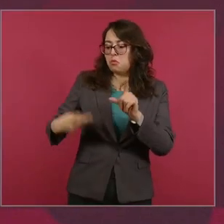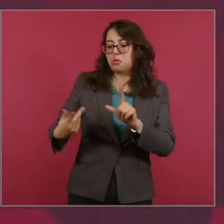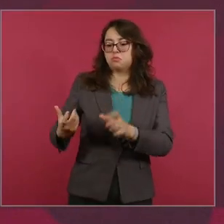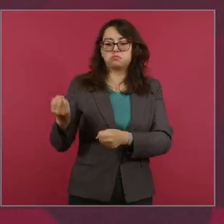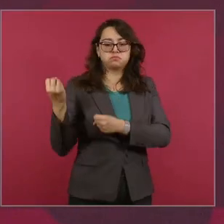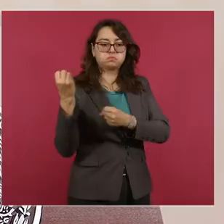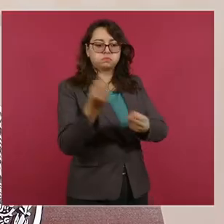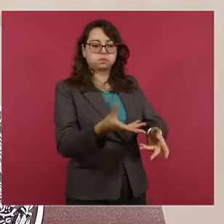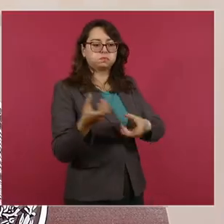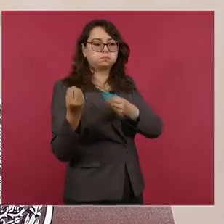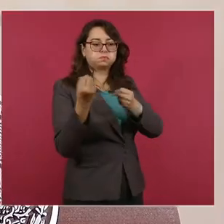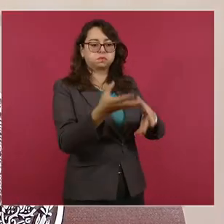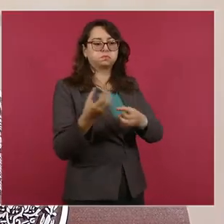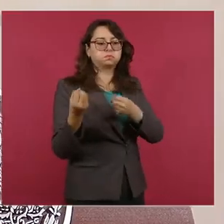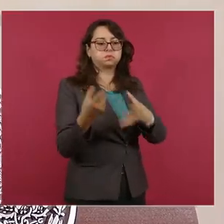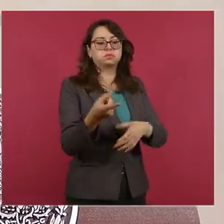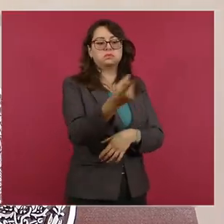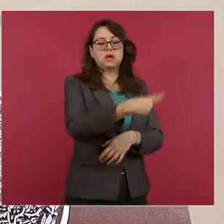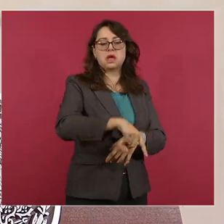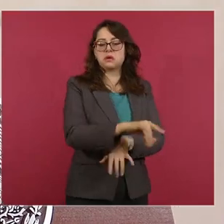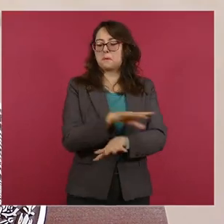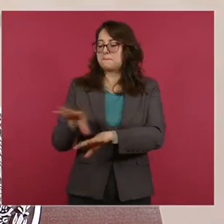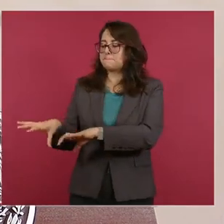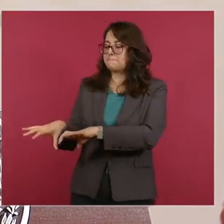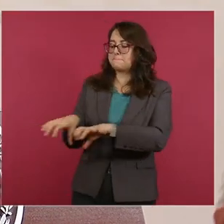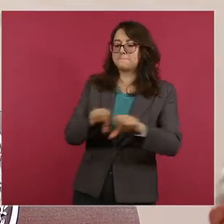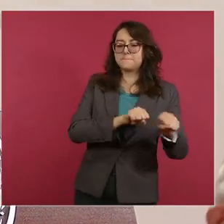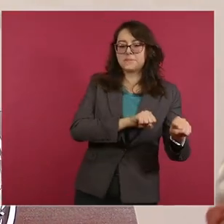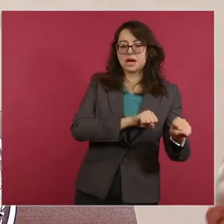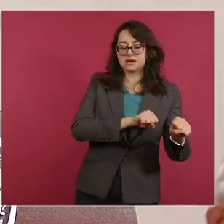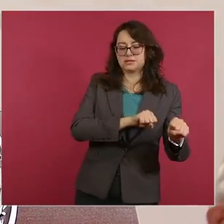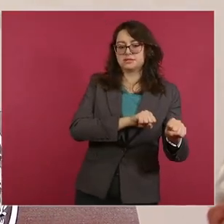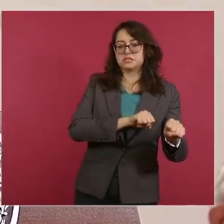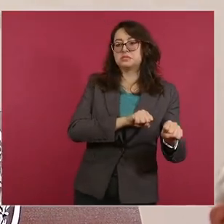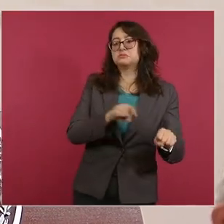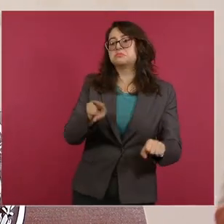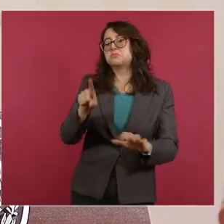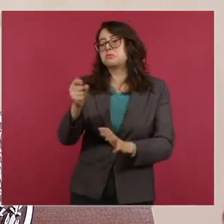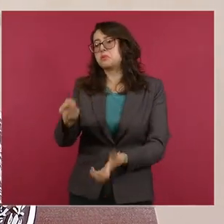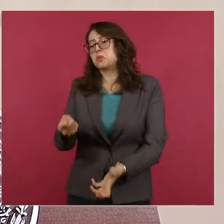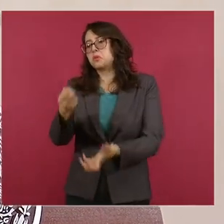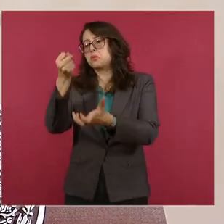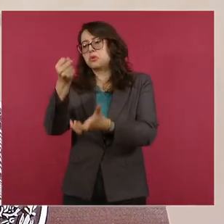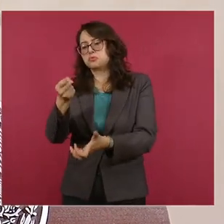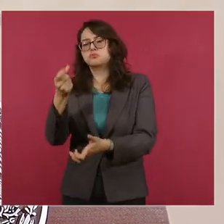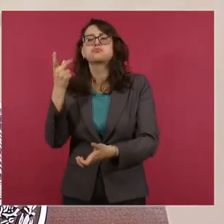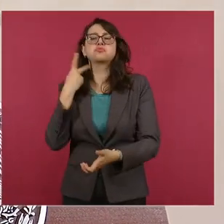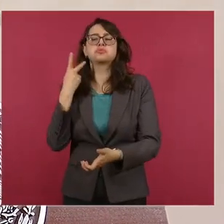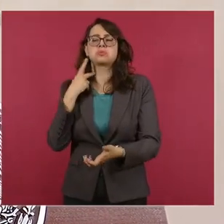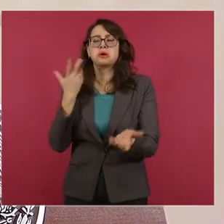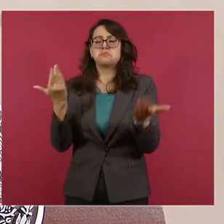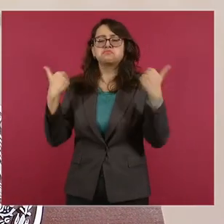¿Qué le iba a interesar a Iberdrola el presupuesto?